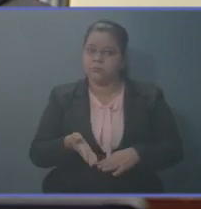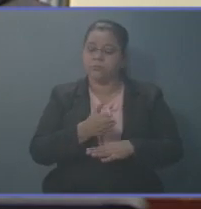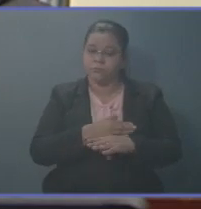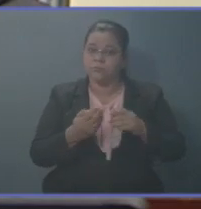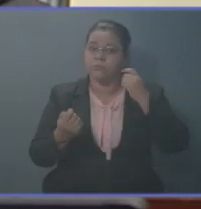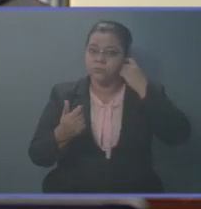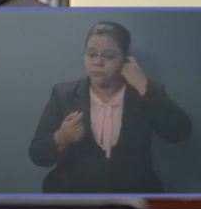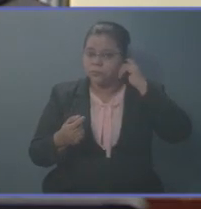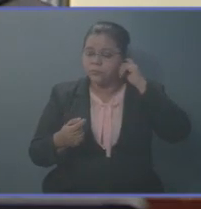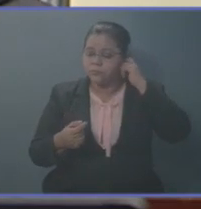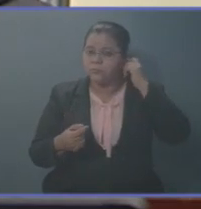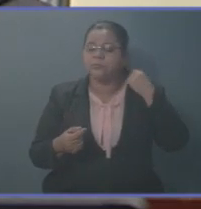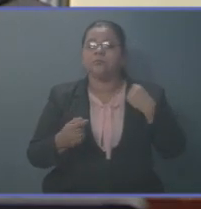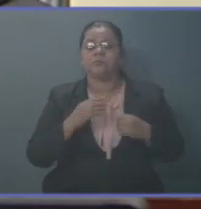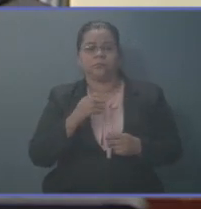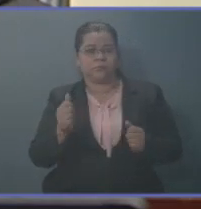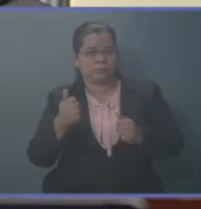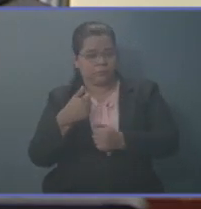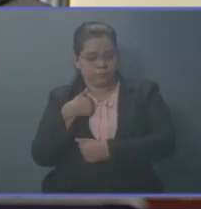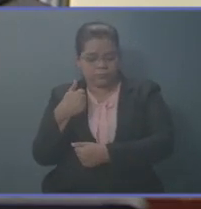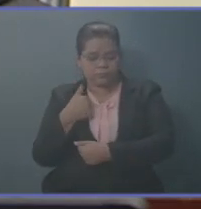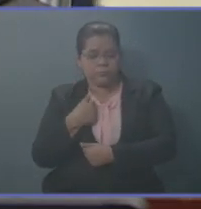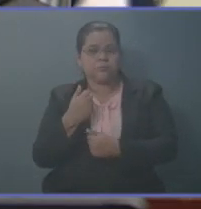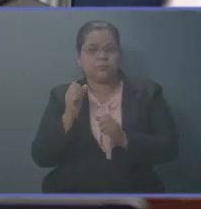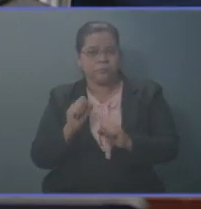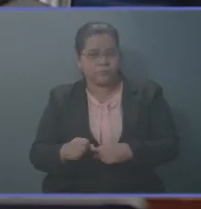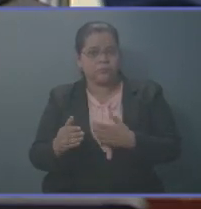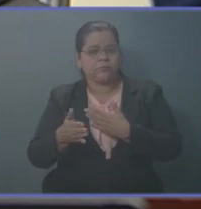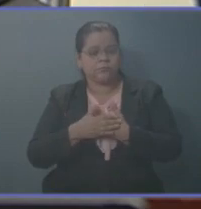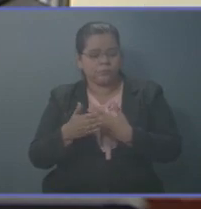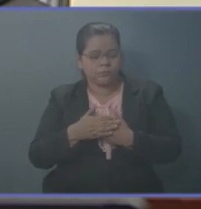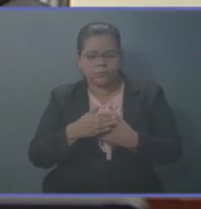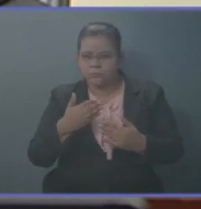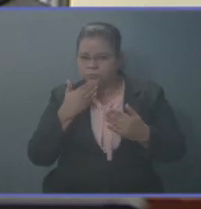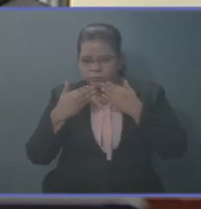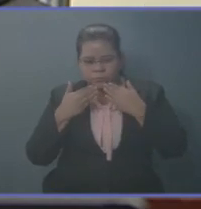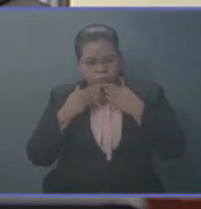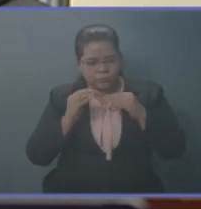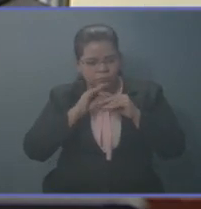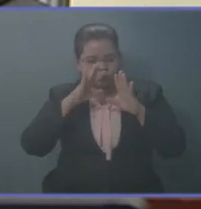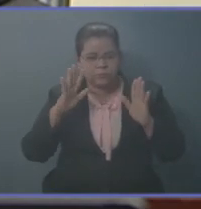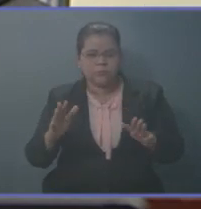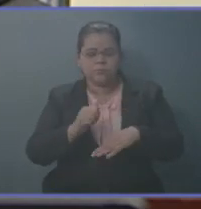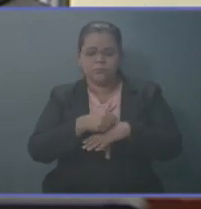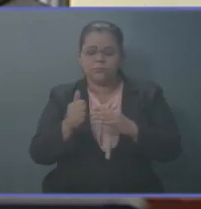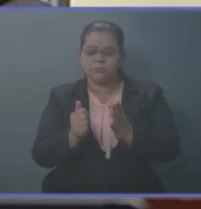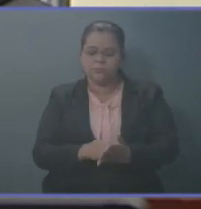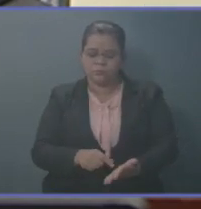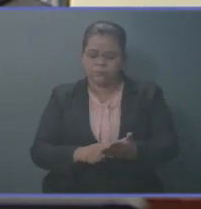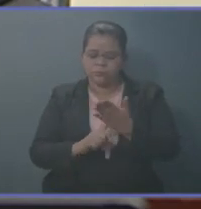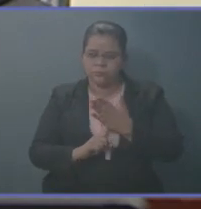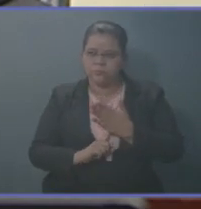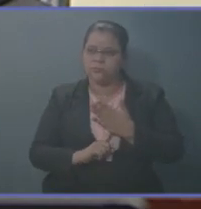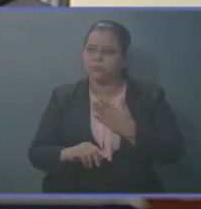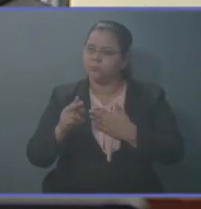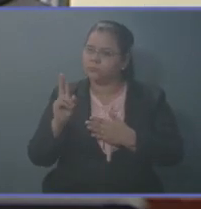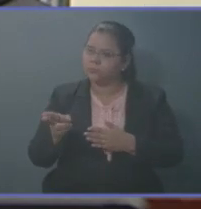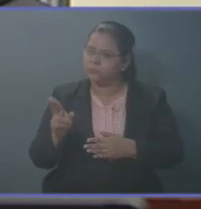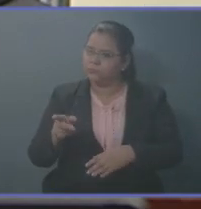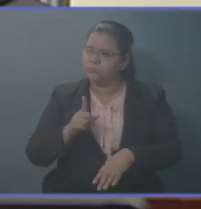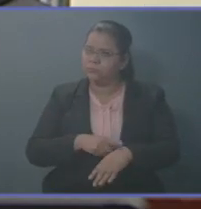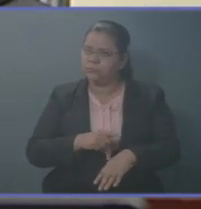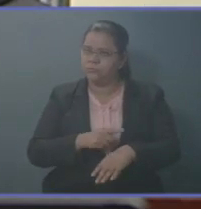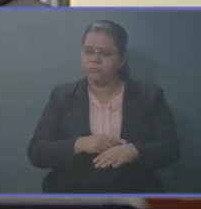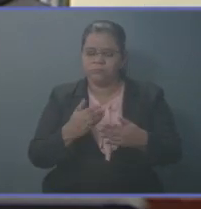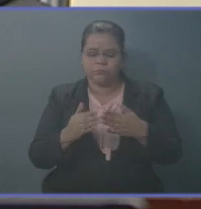Policía Nacional Civil y la Fuerza Armada deberán de informar detalladamente a la Asamblea Legislativa en los mismos plazos sobre las